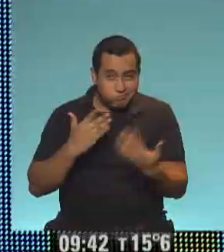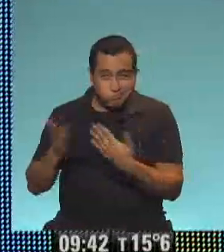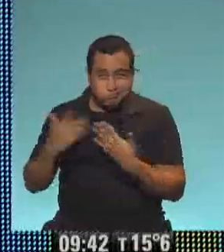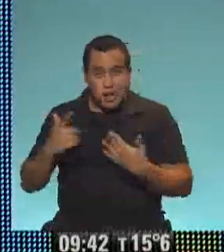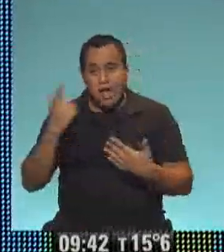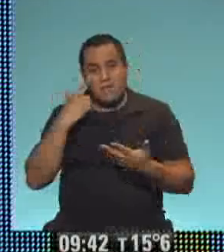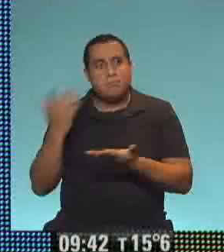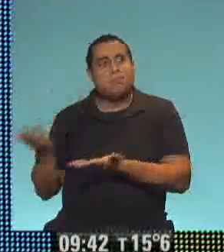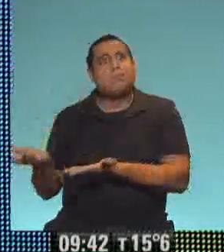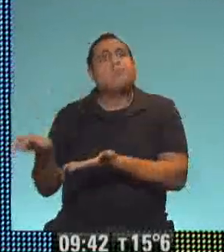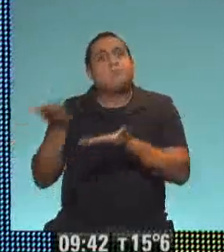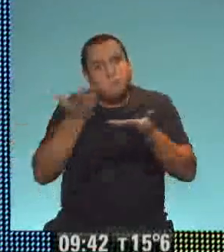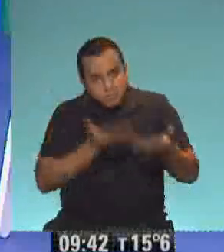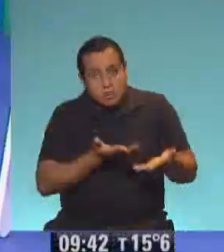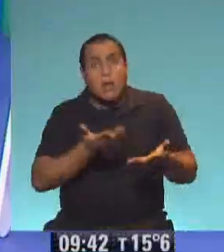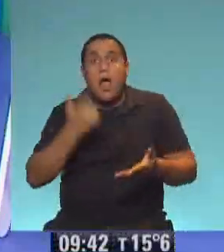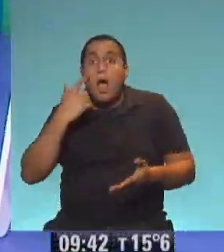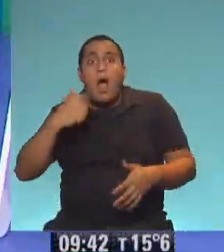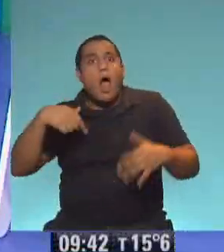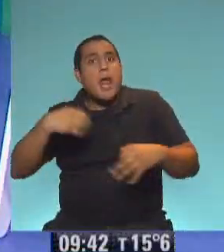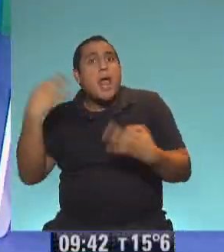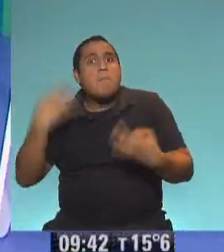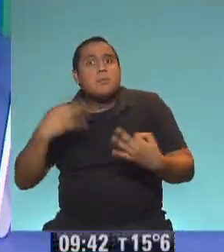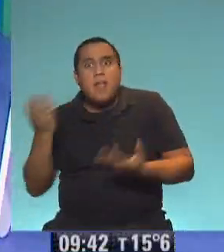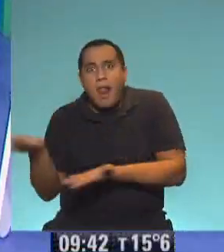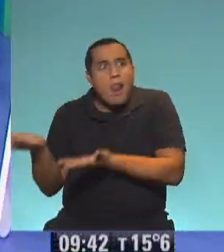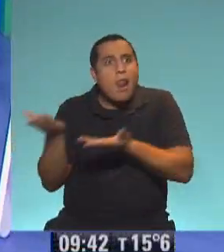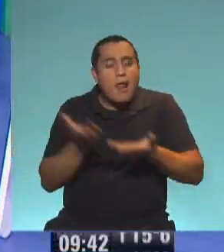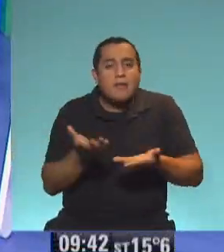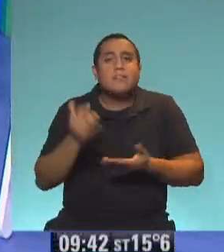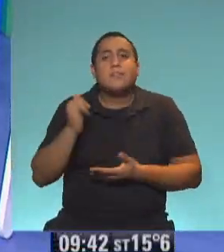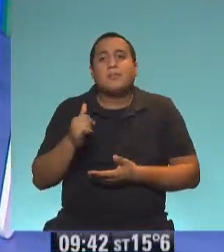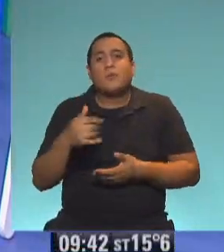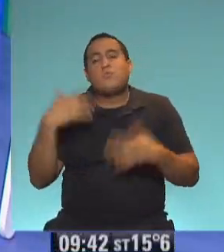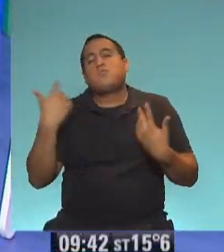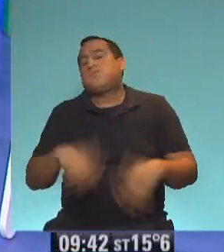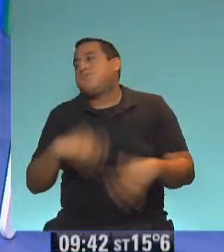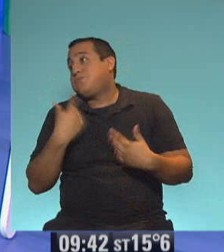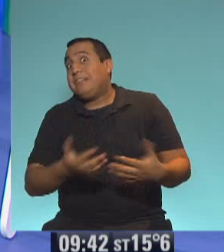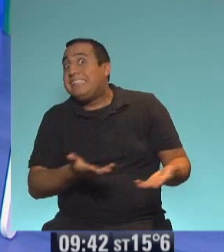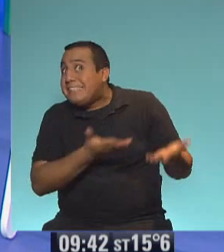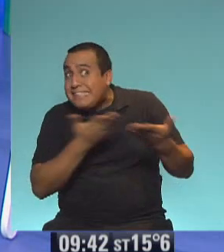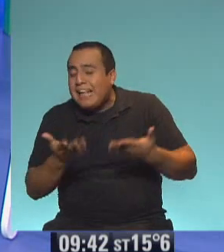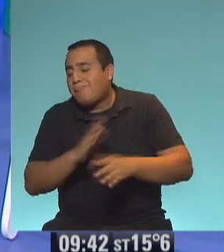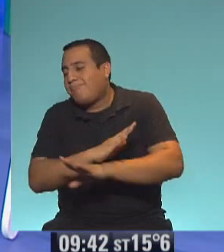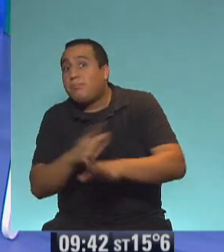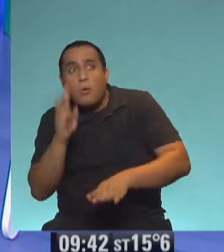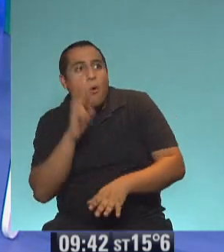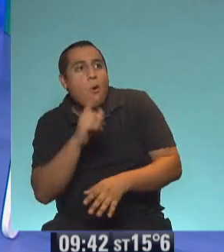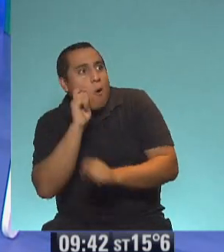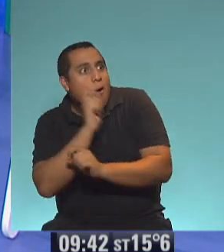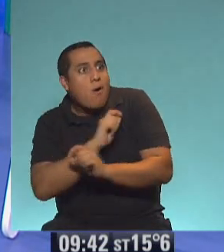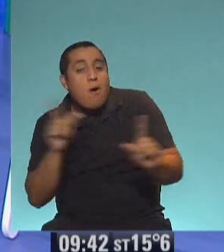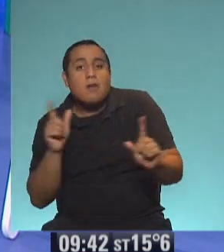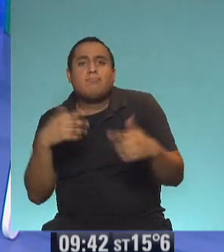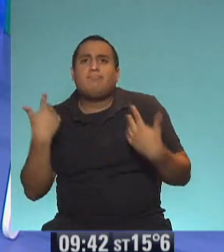la invitada. ¡Ah! Tenemos la invitada. Llegó el momento de la invitada especial. No sabe, la invitada que tenemos, se van a sorprender. Bueno. Estoy